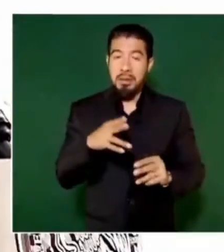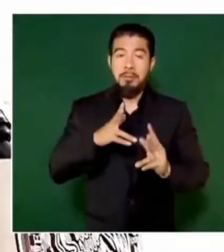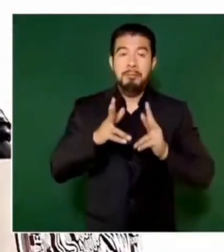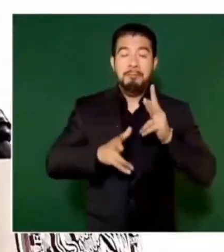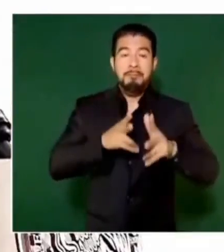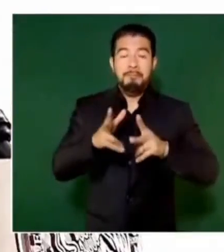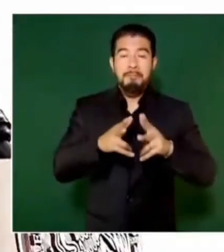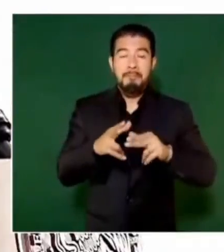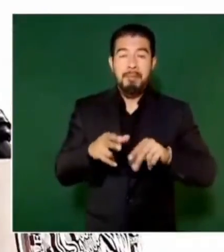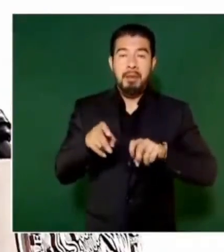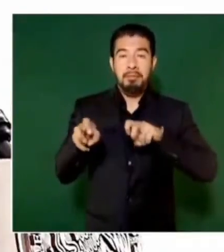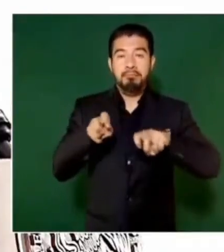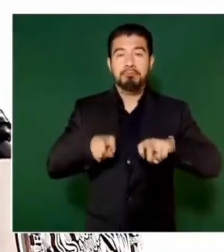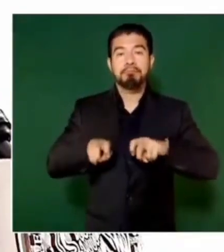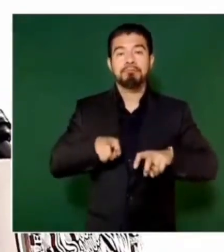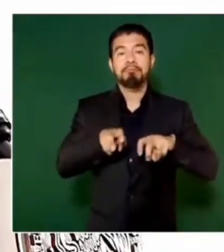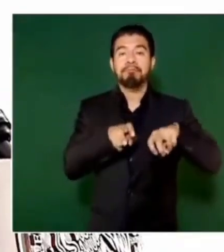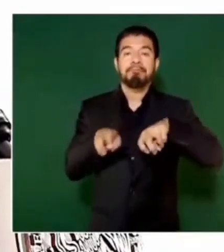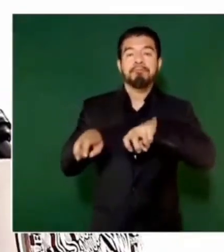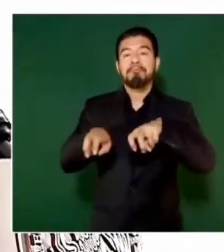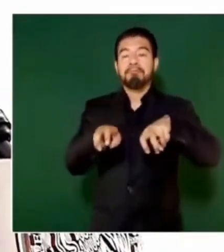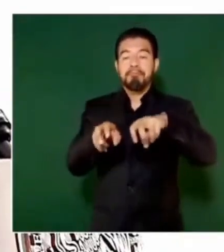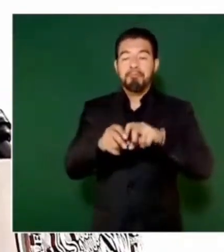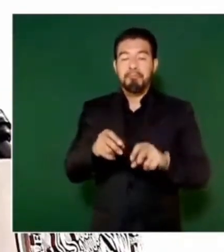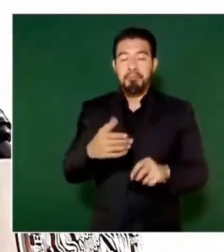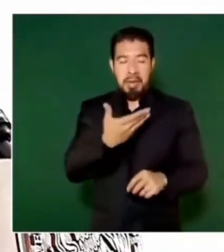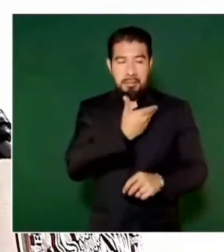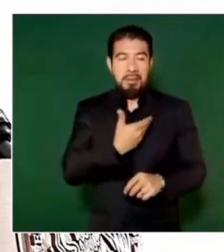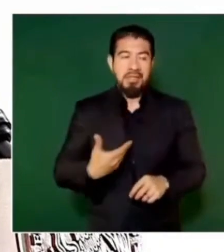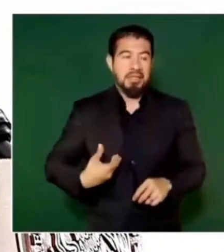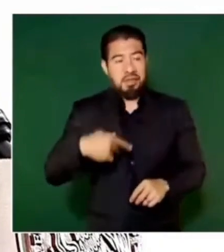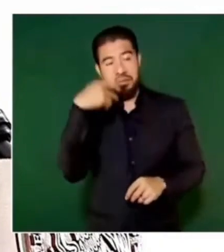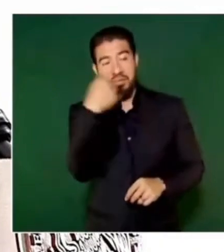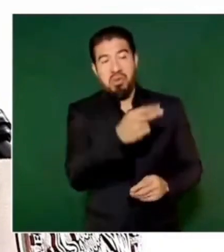el país? El presidente.